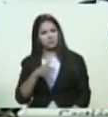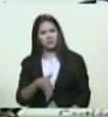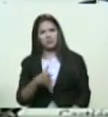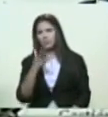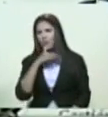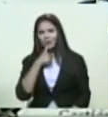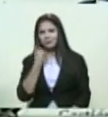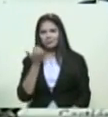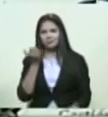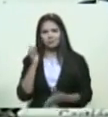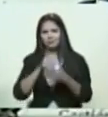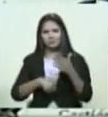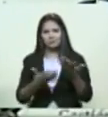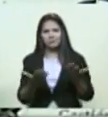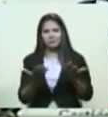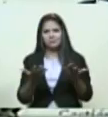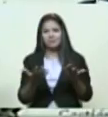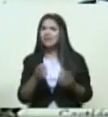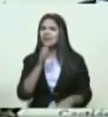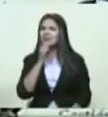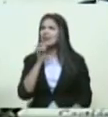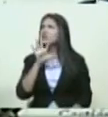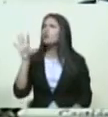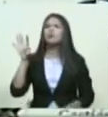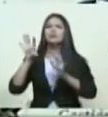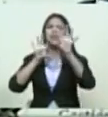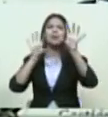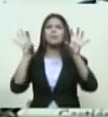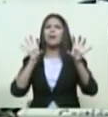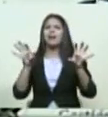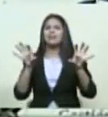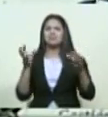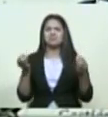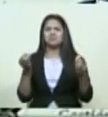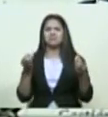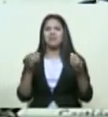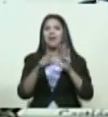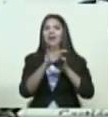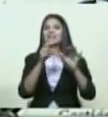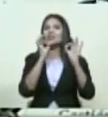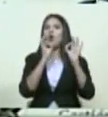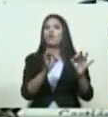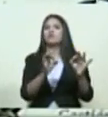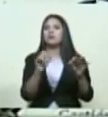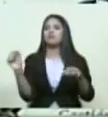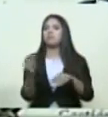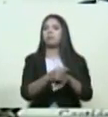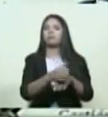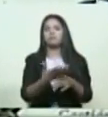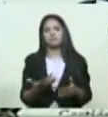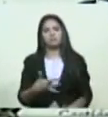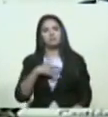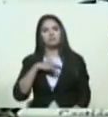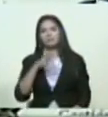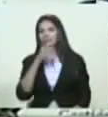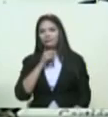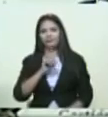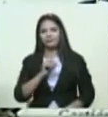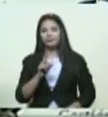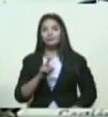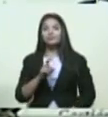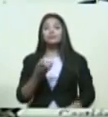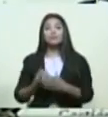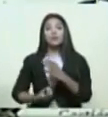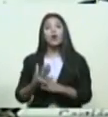existe. Dígame usted, ¿en qué lugar del mundo una Gaceta Fiscal va a sustituir la Gaceta Oficial? Lo creó la